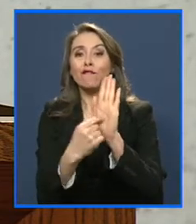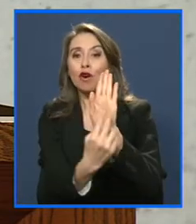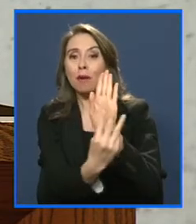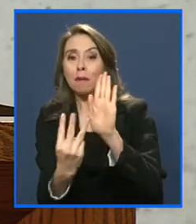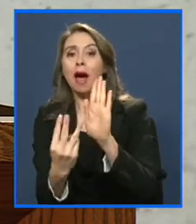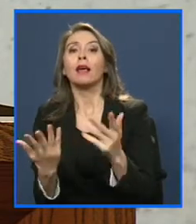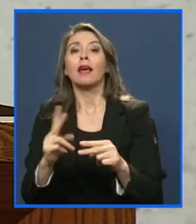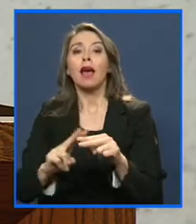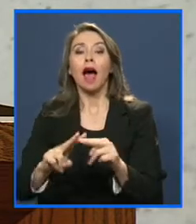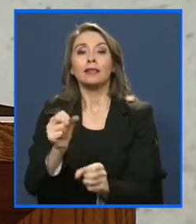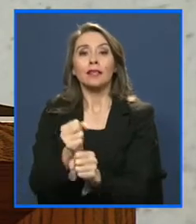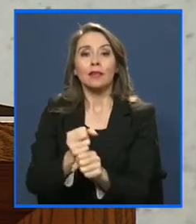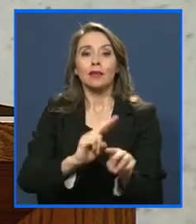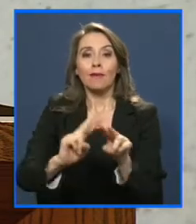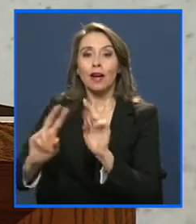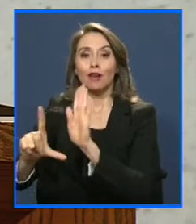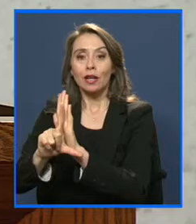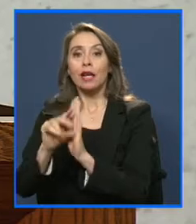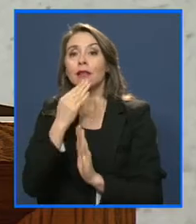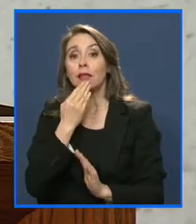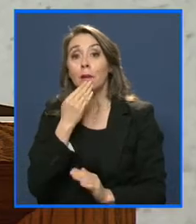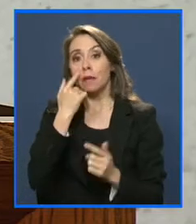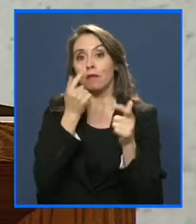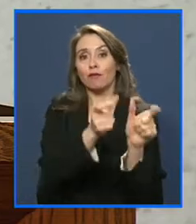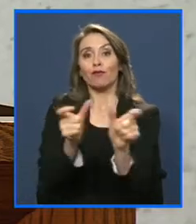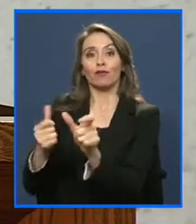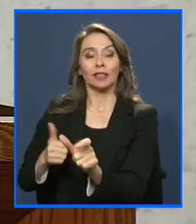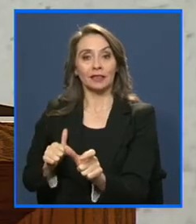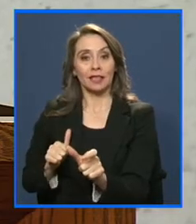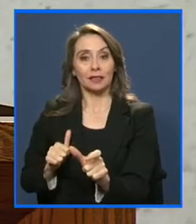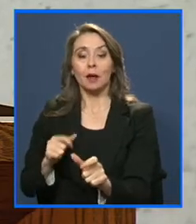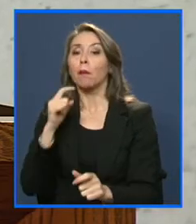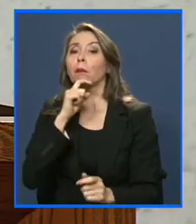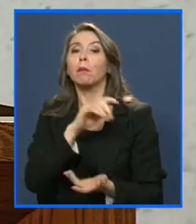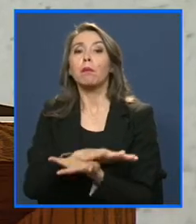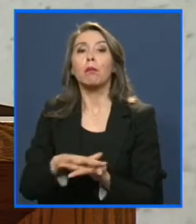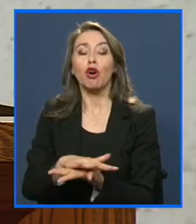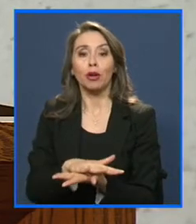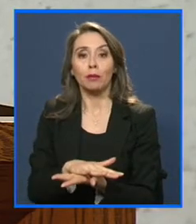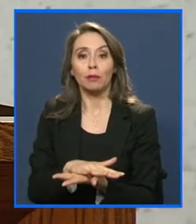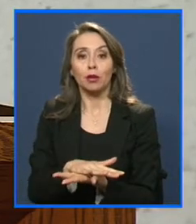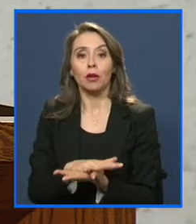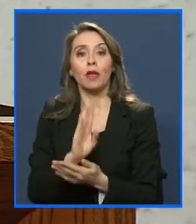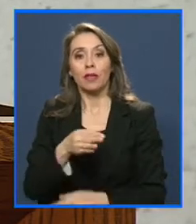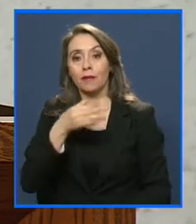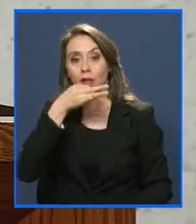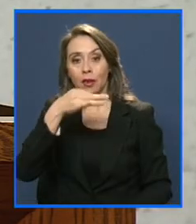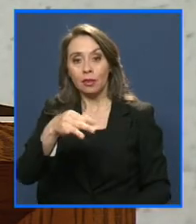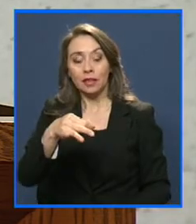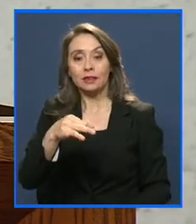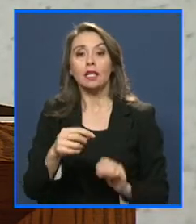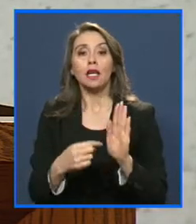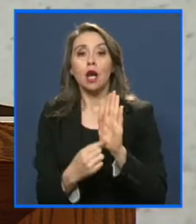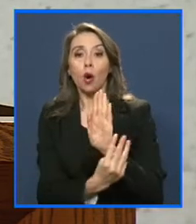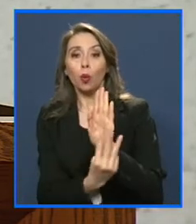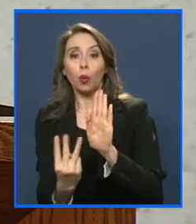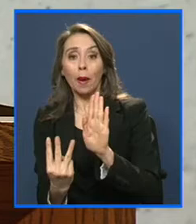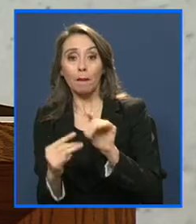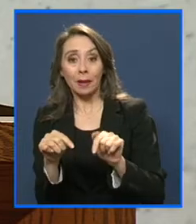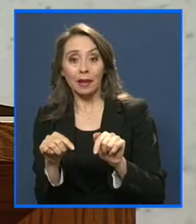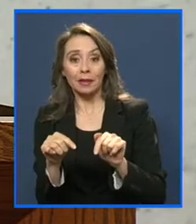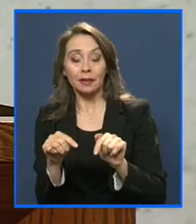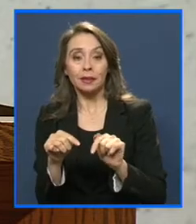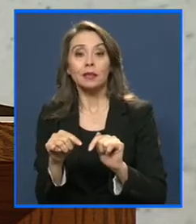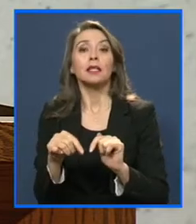trabajo legislativo y de fiscalización a modo de ejemplo debemos señalar que sólo en la página web el